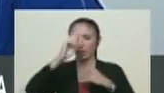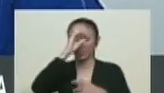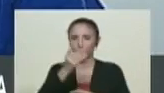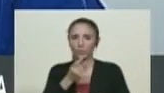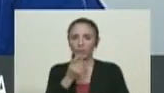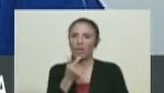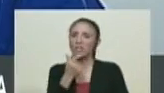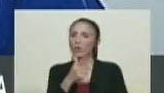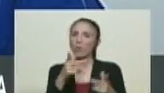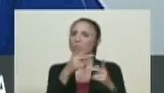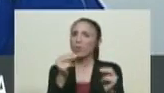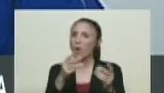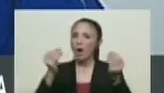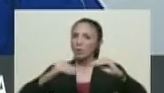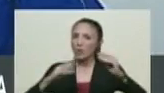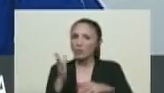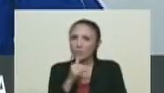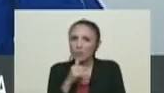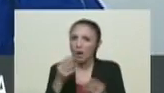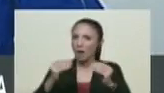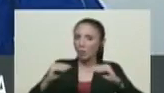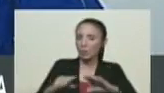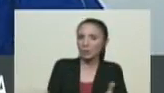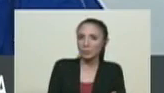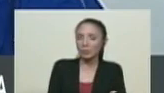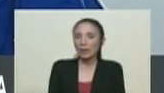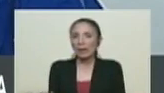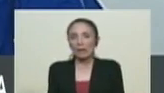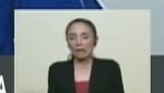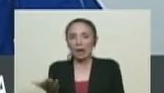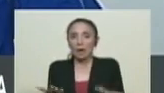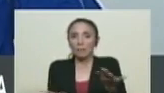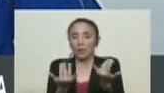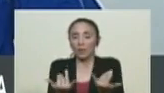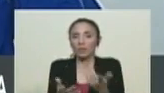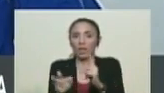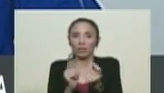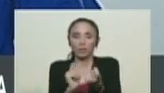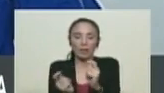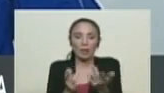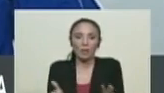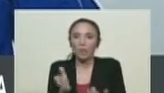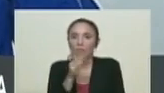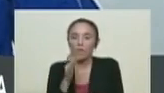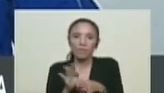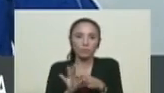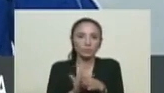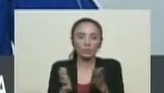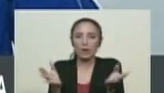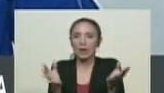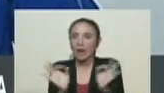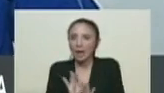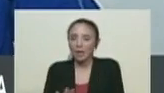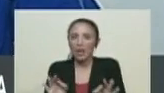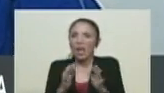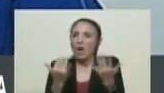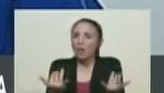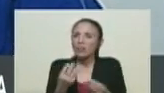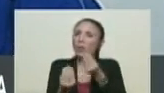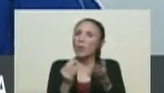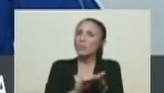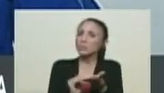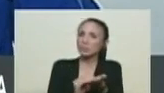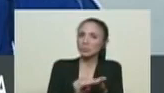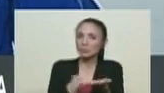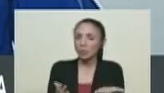acuerdo. En vista de esto y ahora que aparentemente el diálogo no funcionó, ¿qué alternativa se le ofrece a esa parte de la